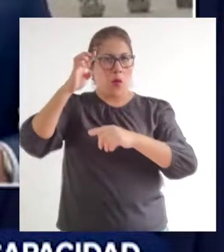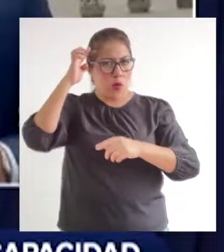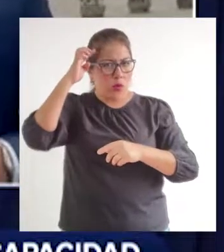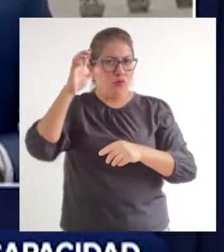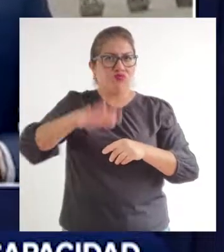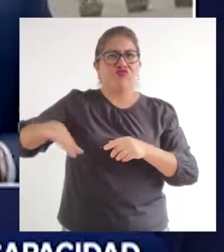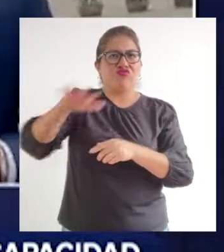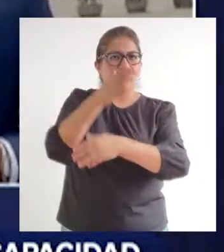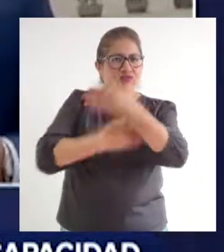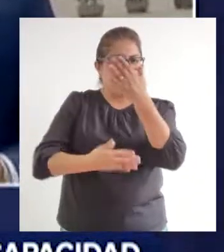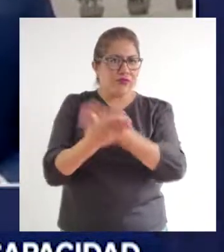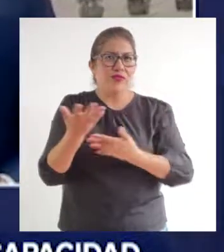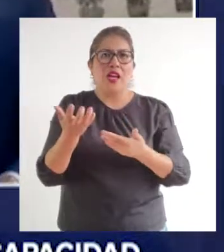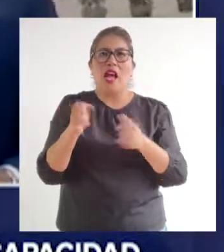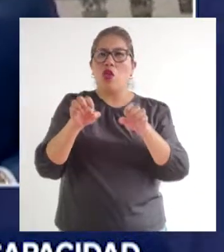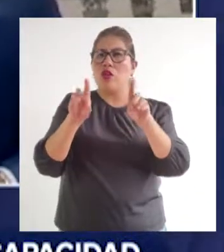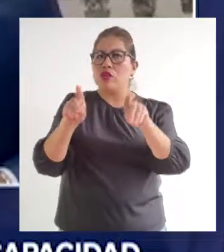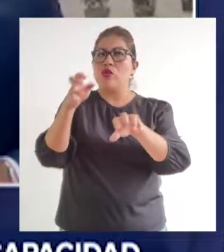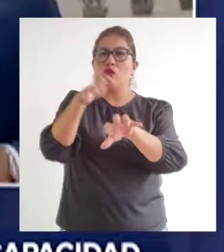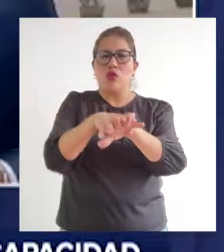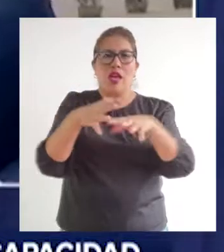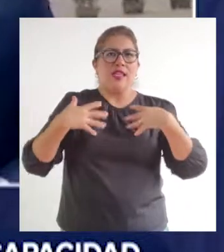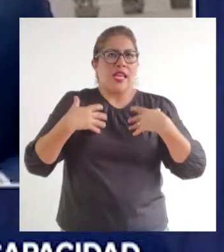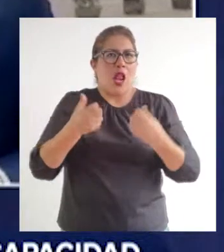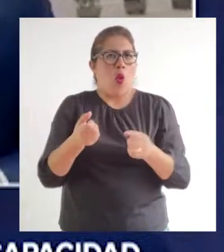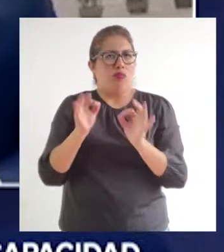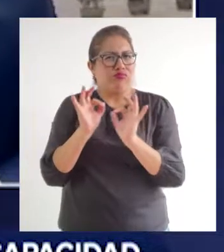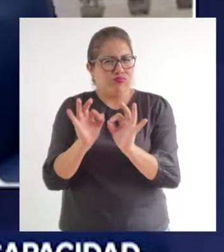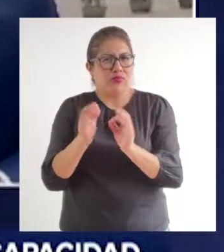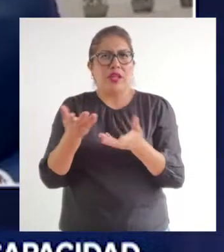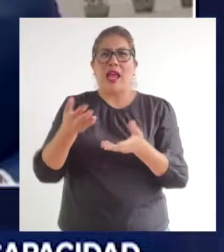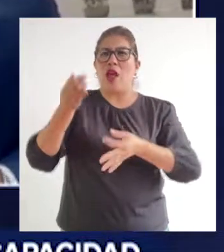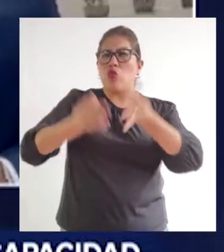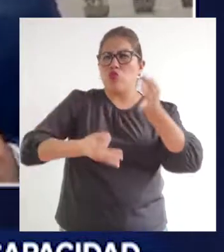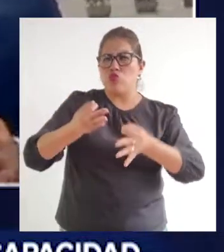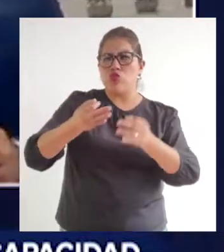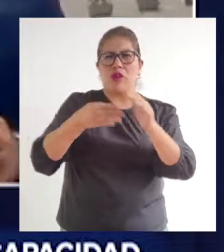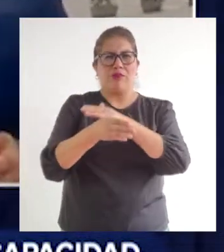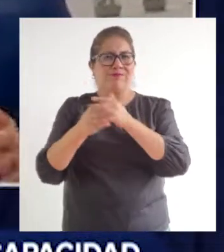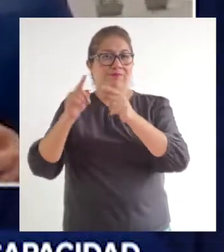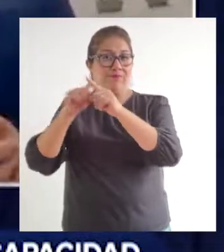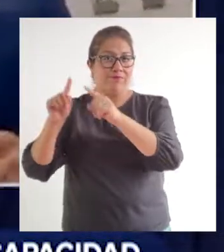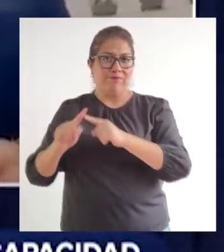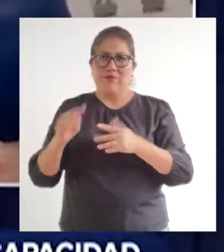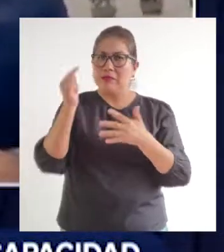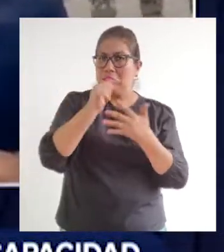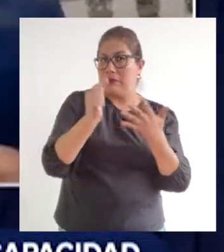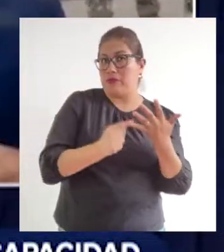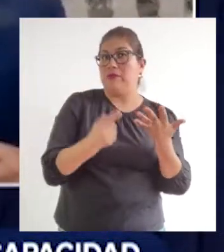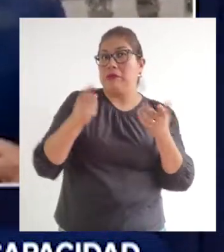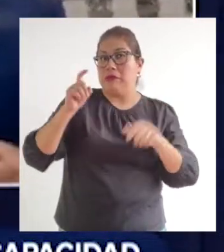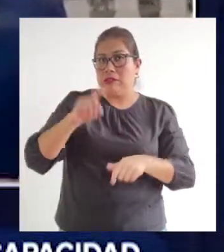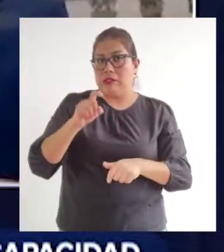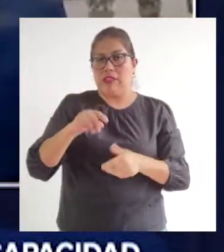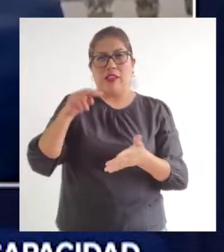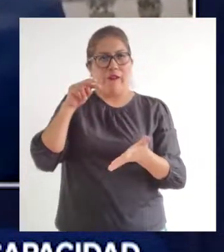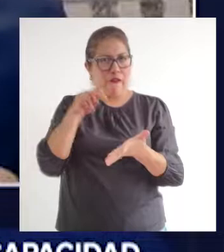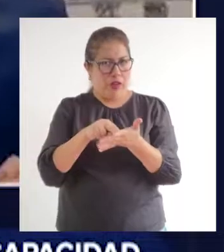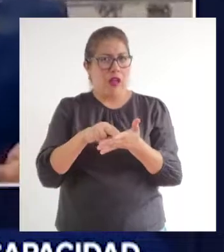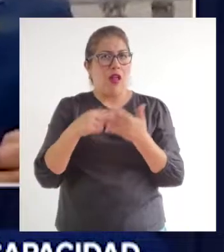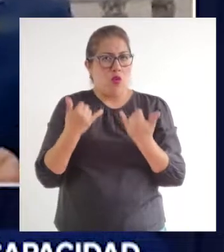discapacidad, educación inclusiva, salud integral, acceso a la justicia. Esos son factores muy importantes que tienen que consolidarse